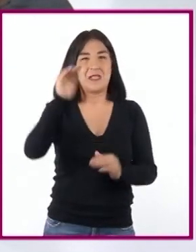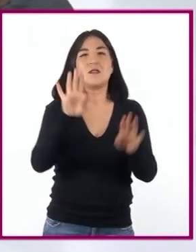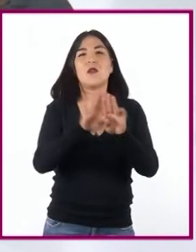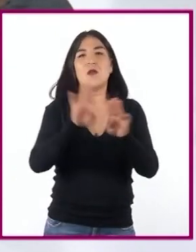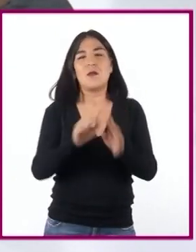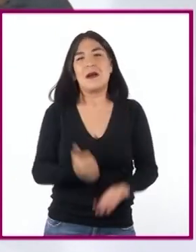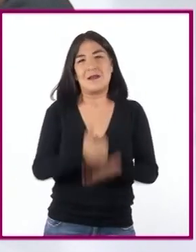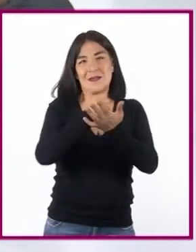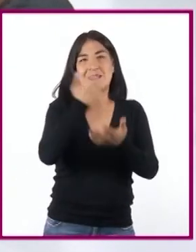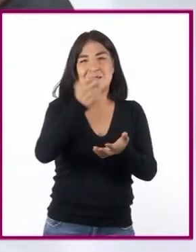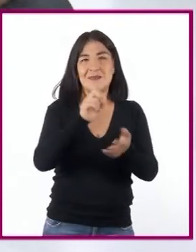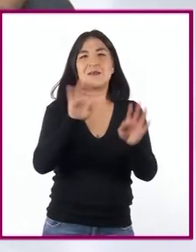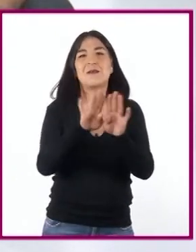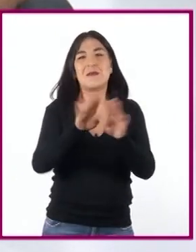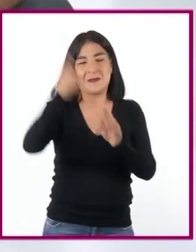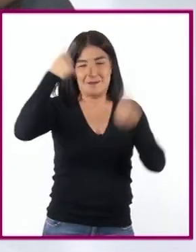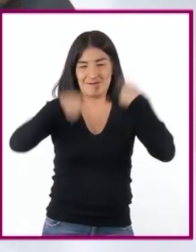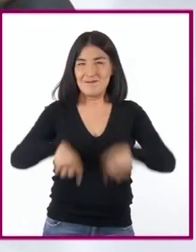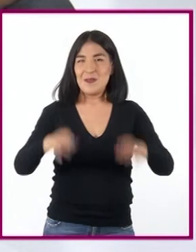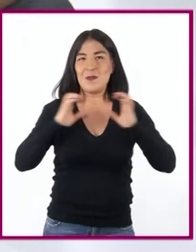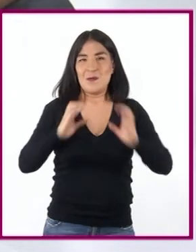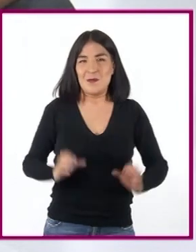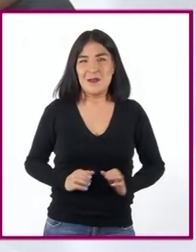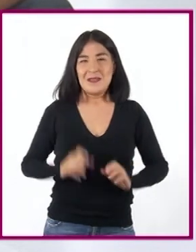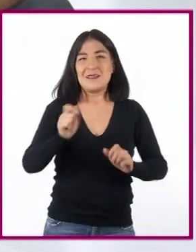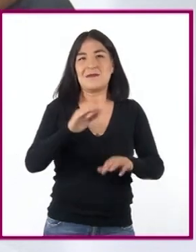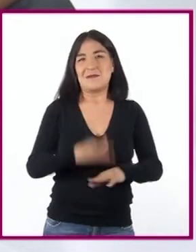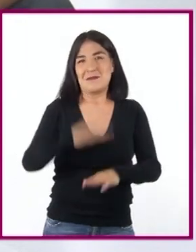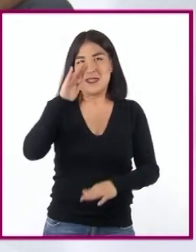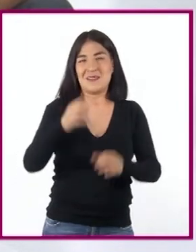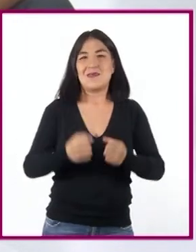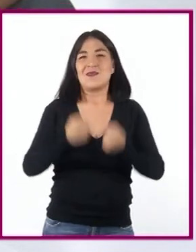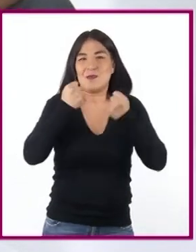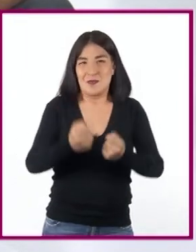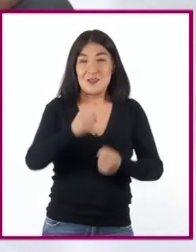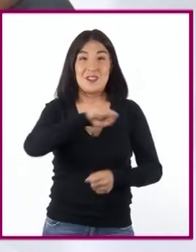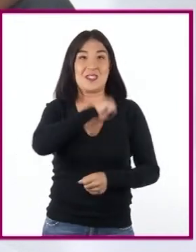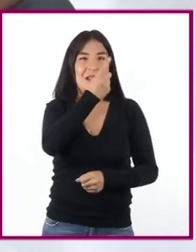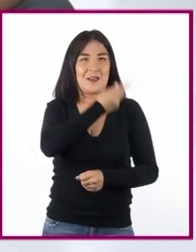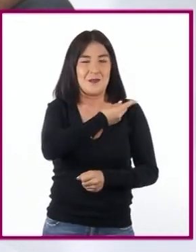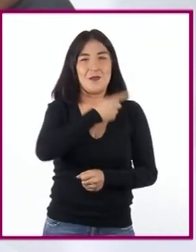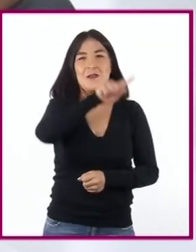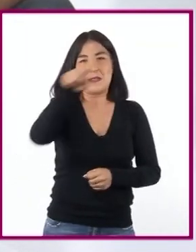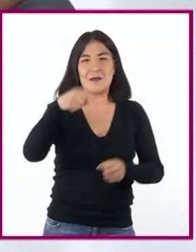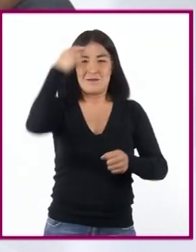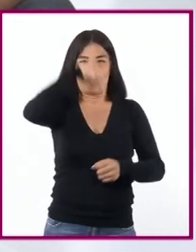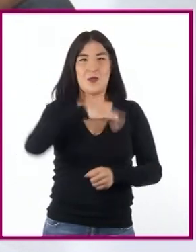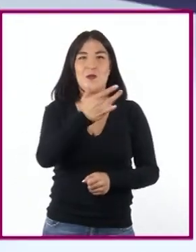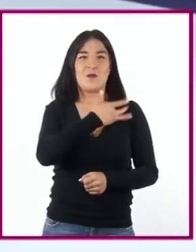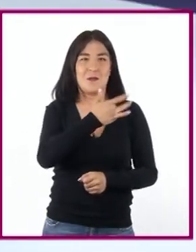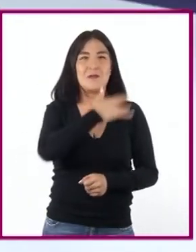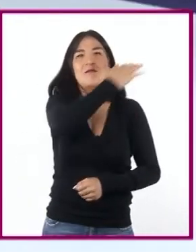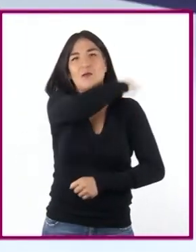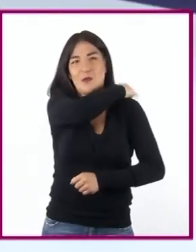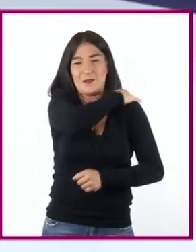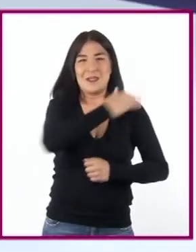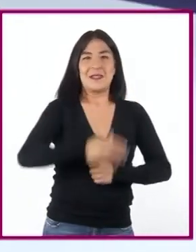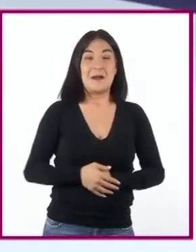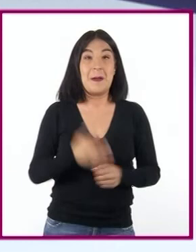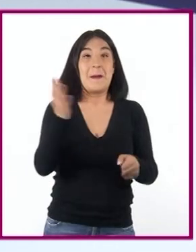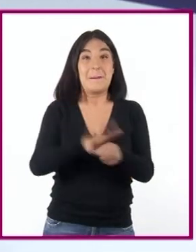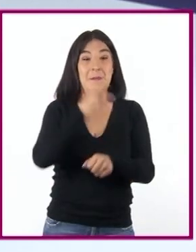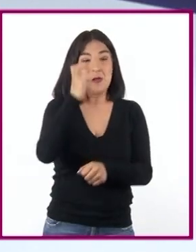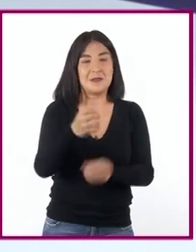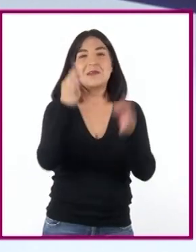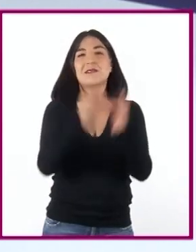a su calculadora de actividad corporal, lo que favorece un estado saludable de su sistema cardiovascular. Por ello,